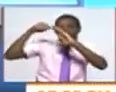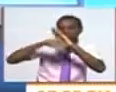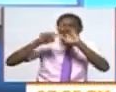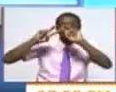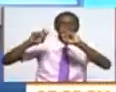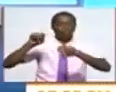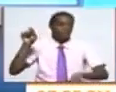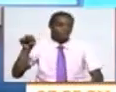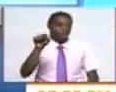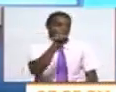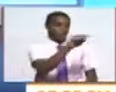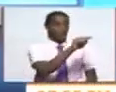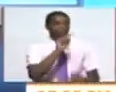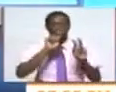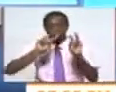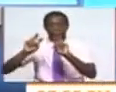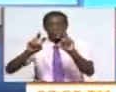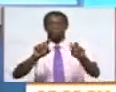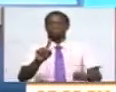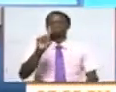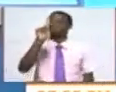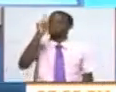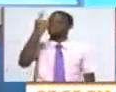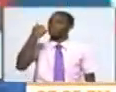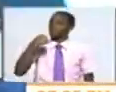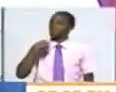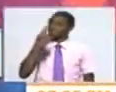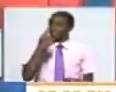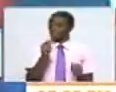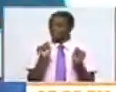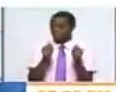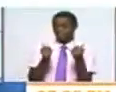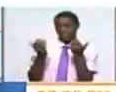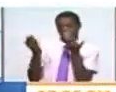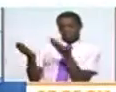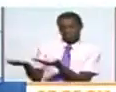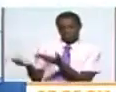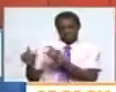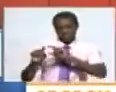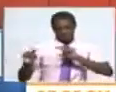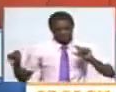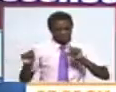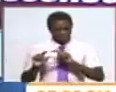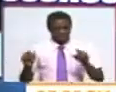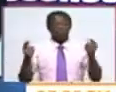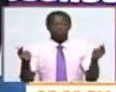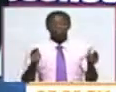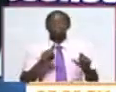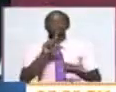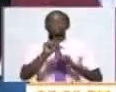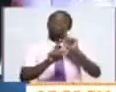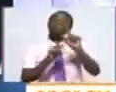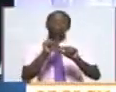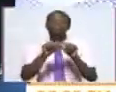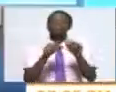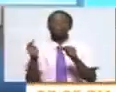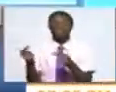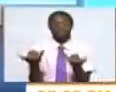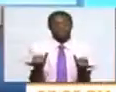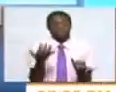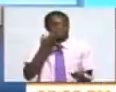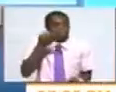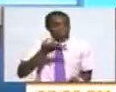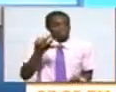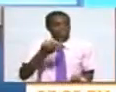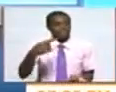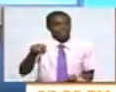No comienzo yo este programa sin antes recordar nuestras redes sociales, la tienen ahí en sus pantallas. Estamos en Instagram, estamos en vivo, un saludo